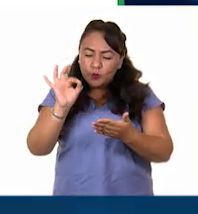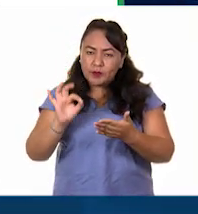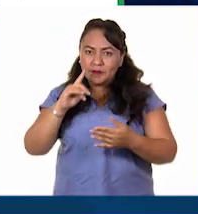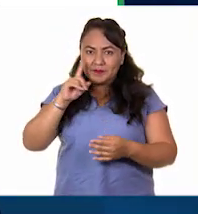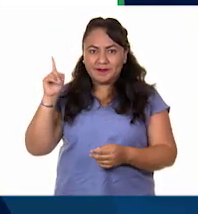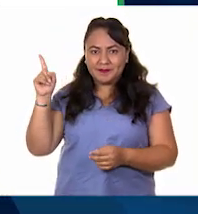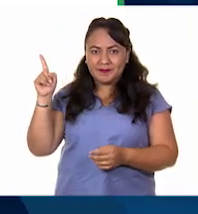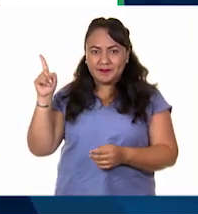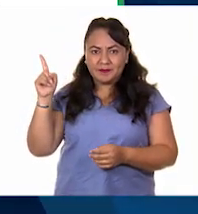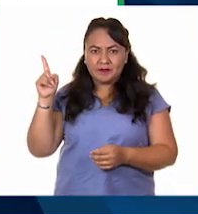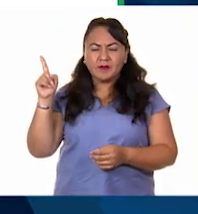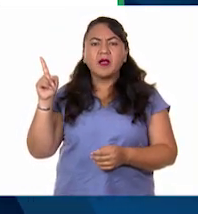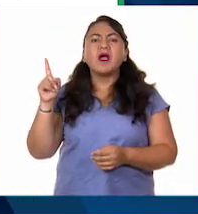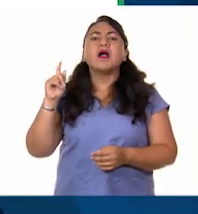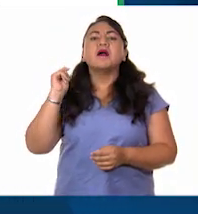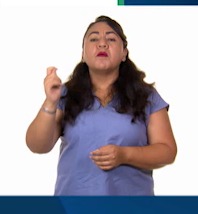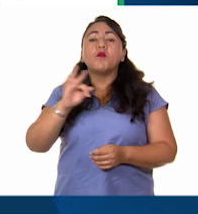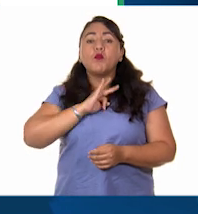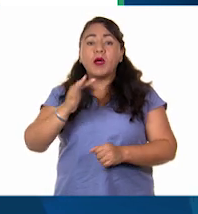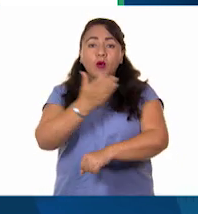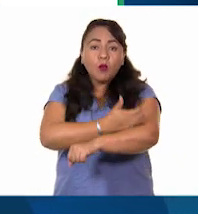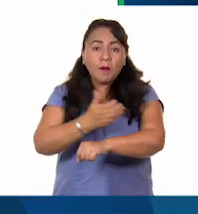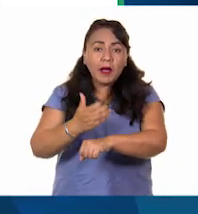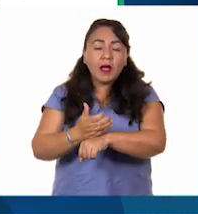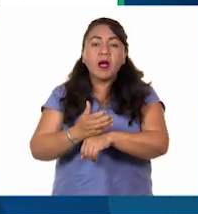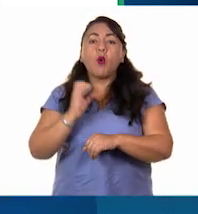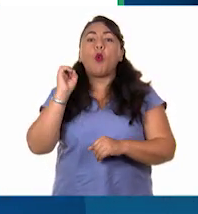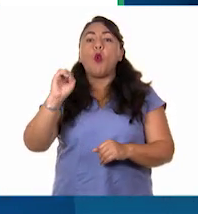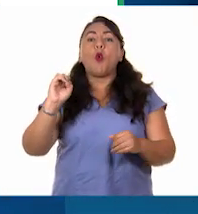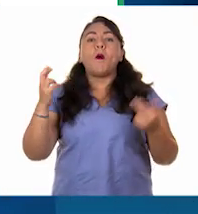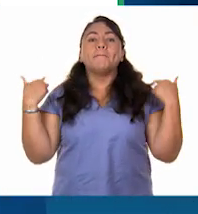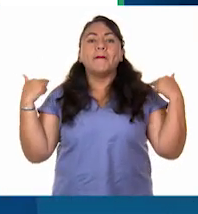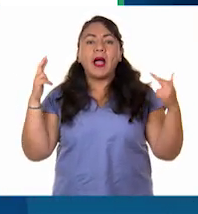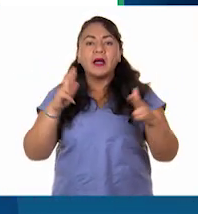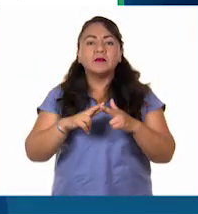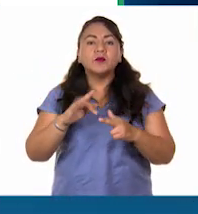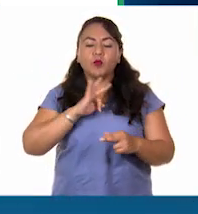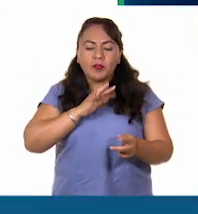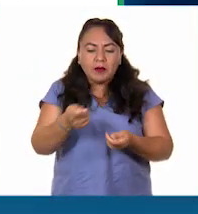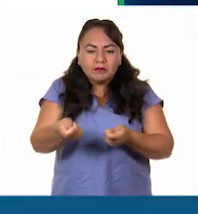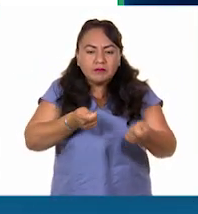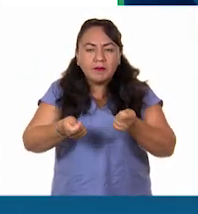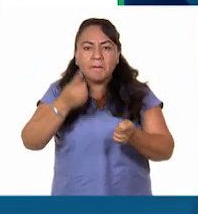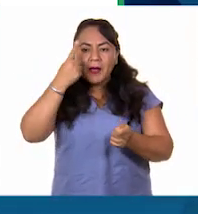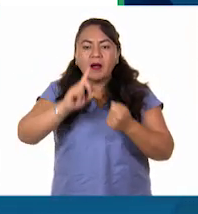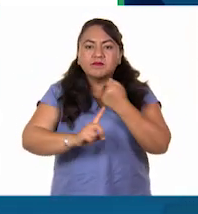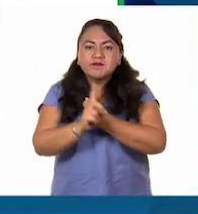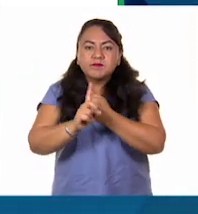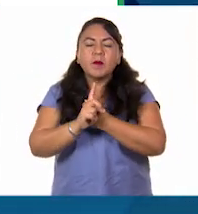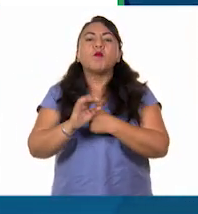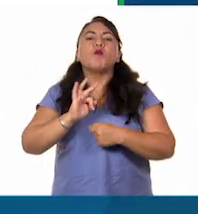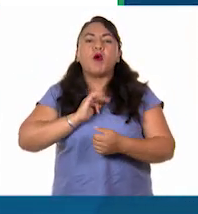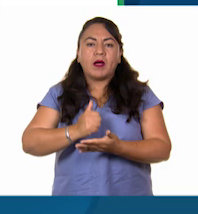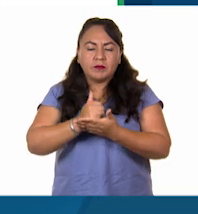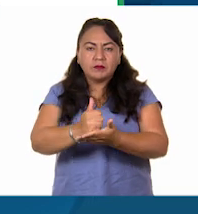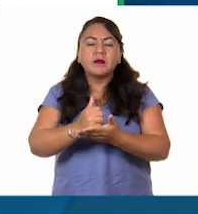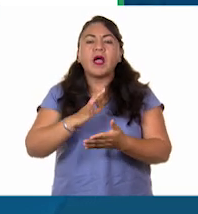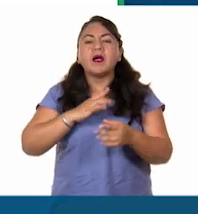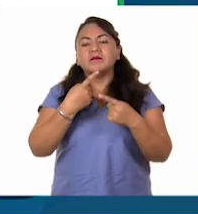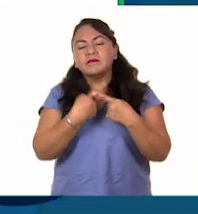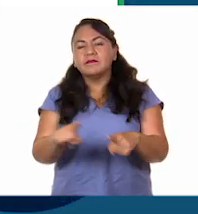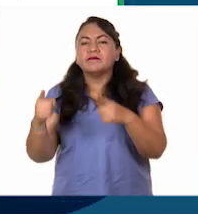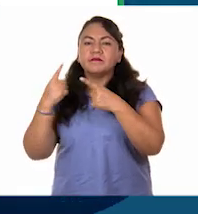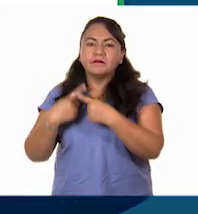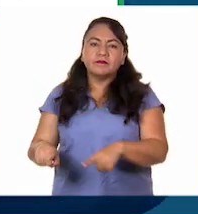que puede hacer un compañero o un docente para mediar en un conflicto escolar. Y hemos comentado que hay